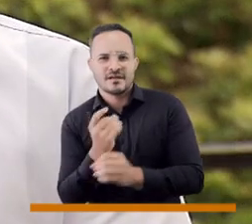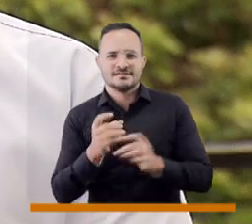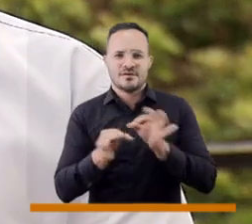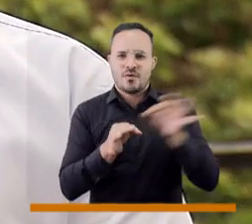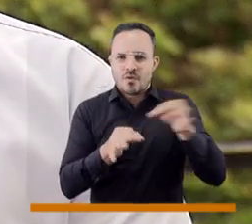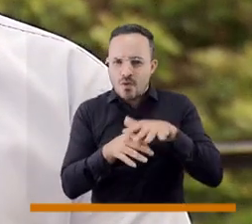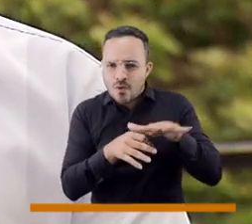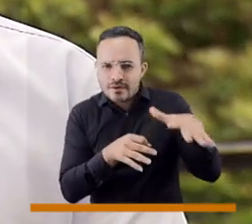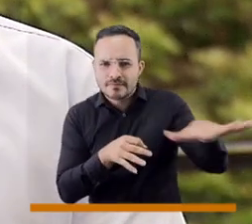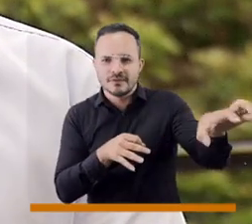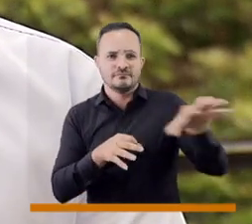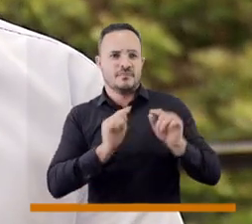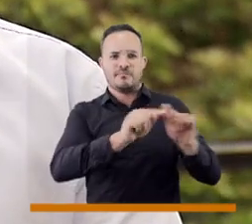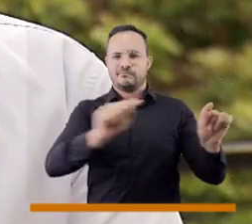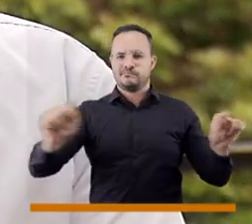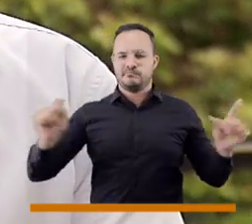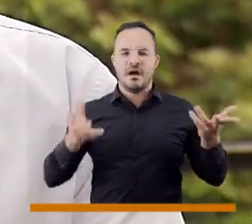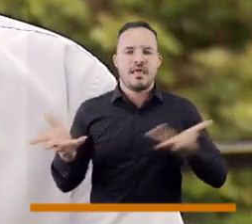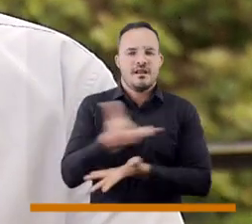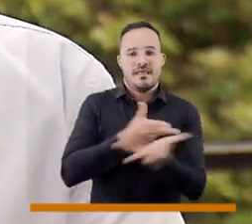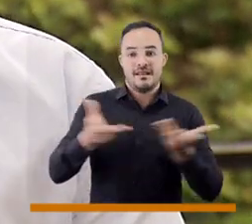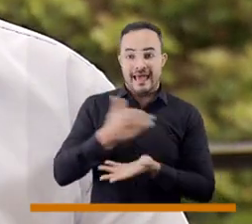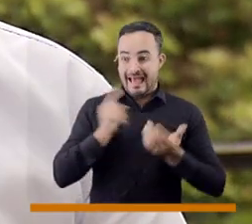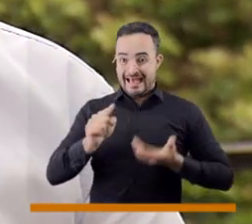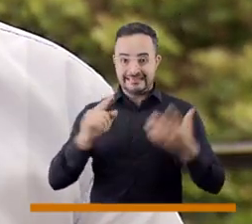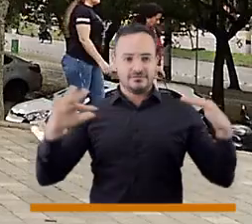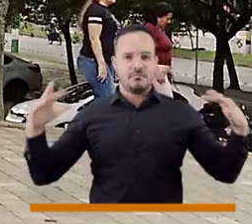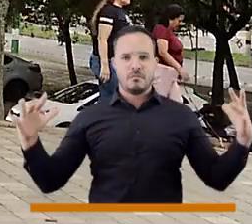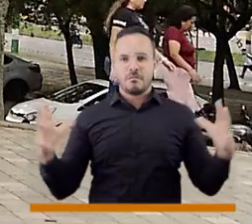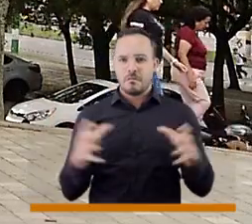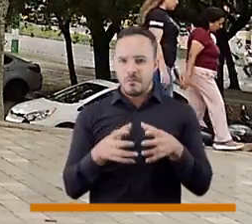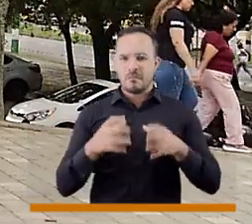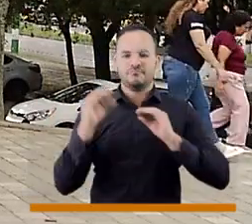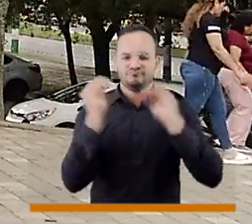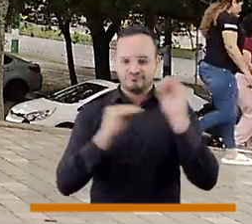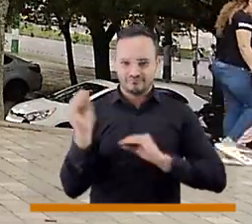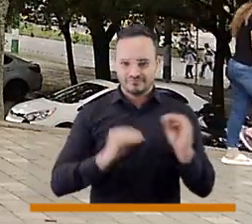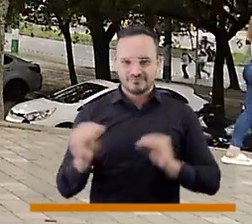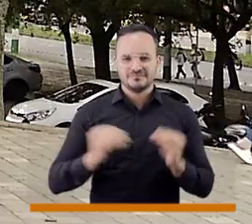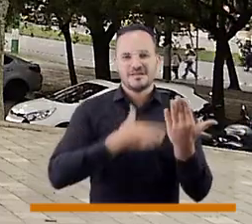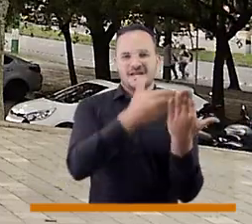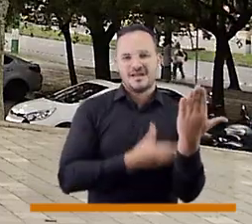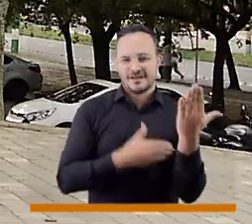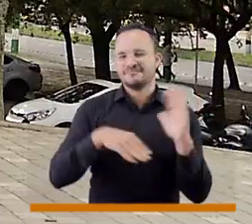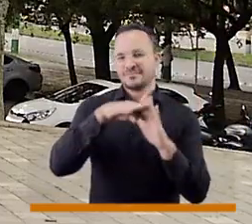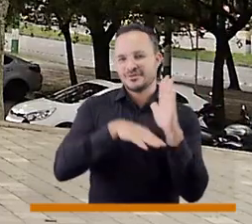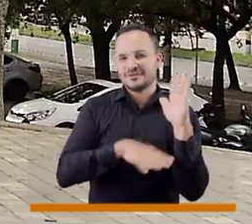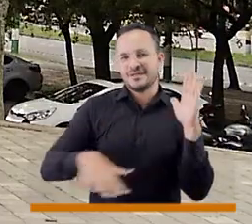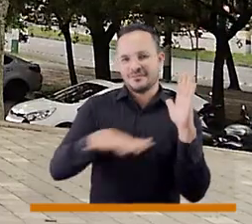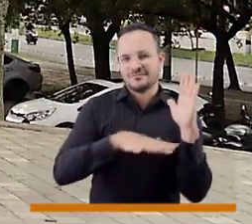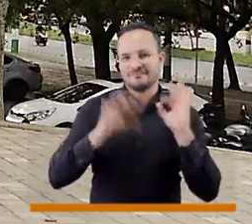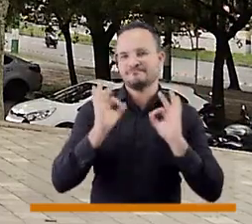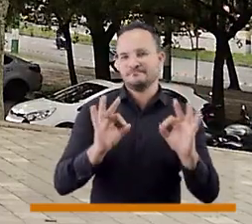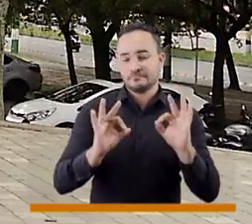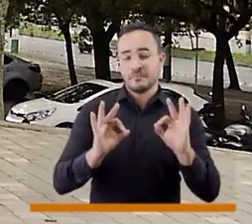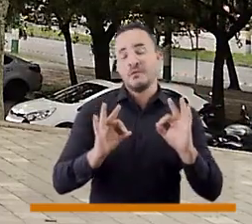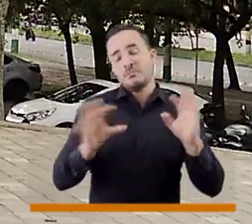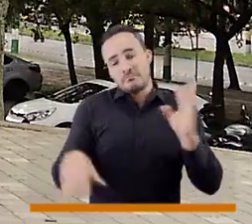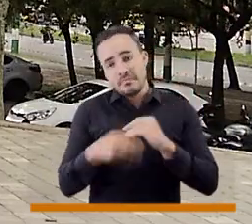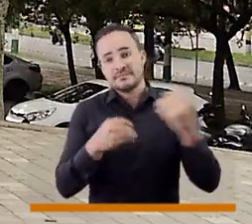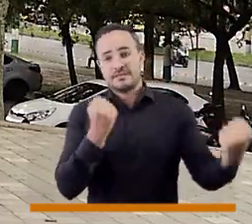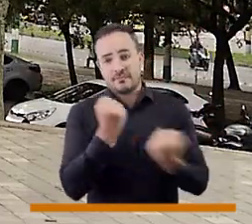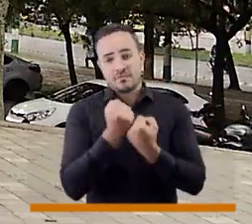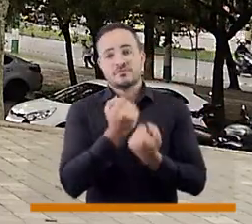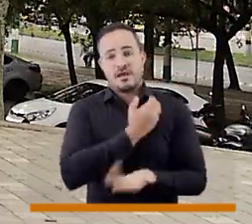y esto conllevó a realizar un proceso de articulación y de formulación de la política pública. Aunado a eso, tuvimos la ayuda